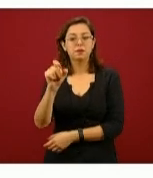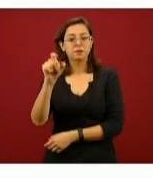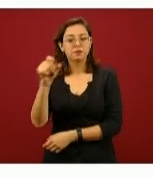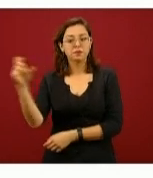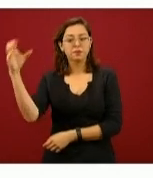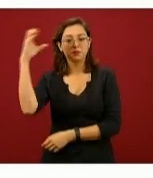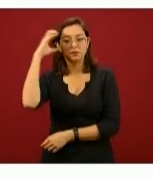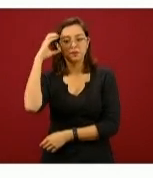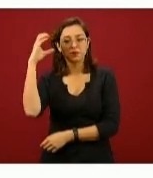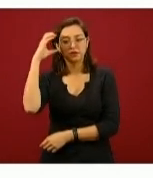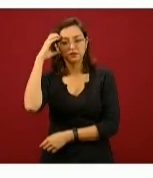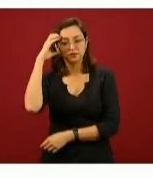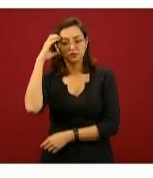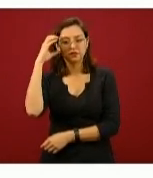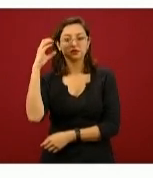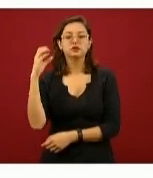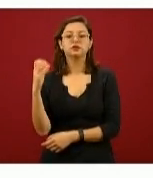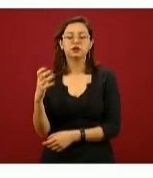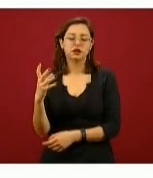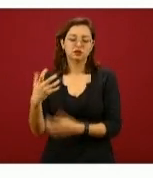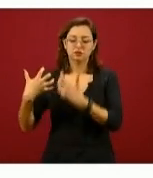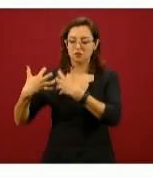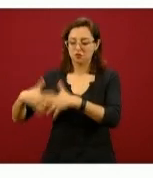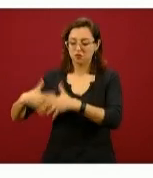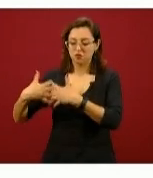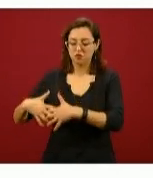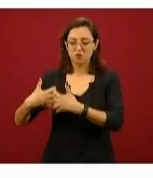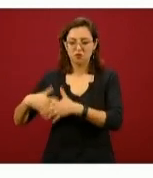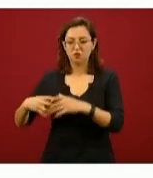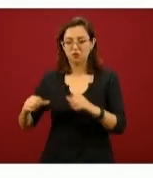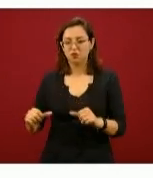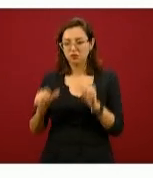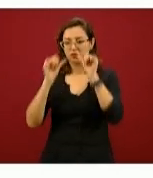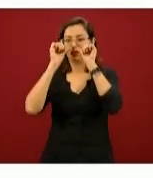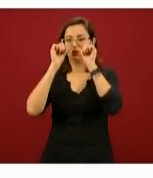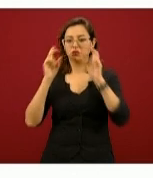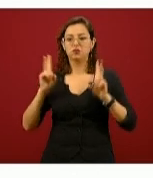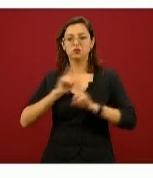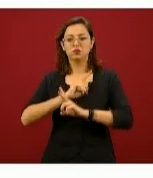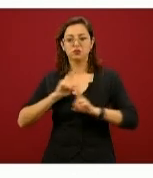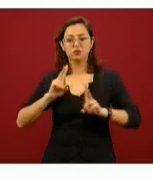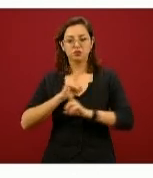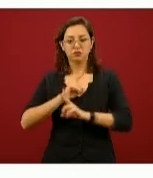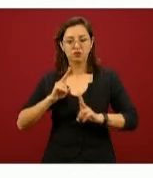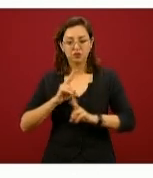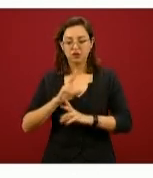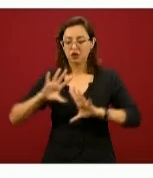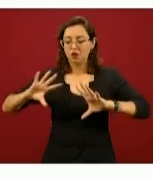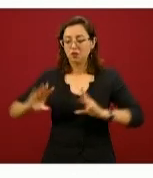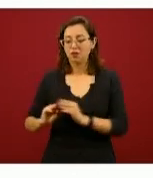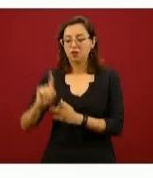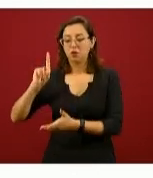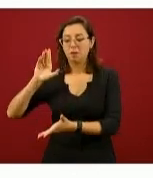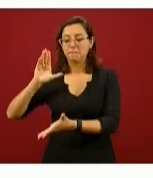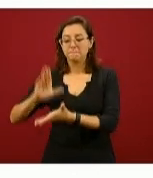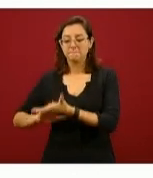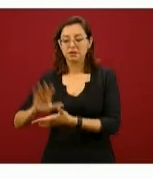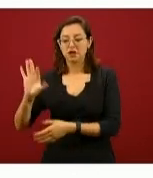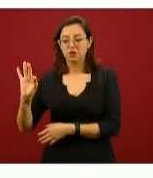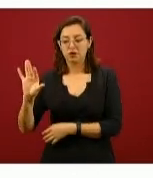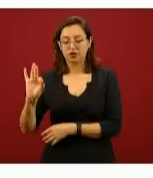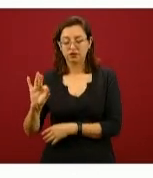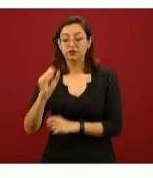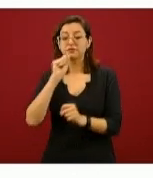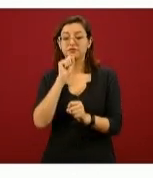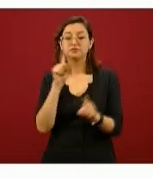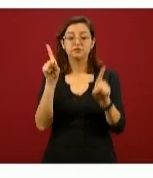camas con ventiladores, haciendo un total de 1,040. También de los hospitales de la